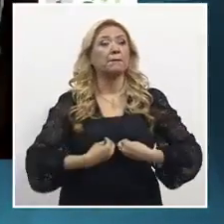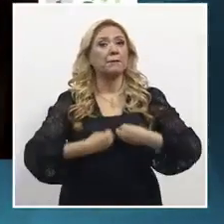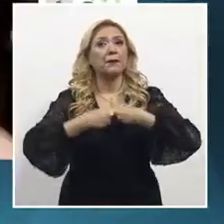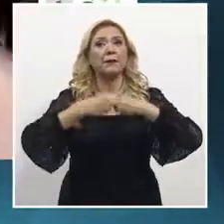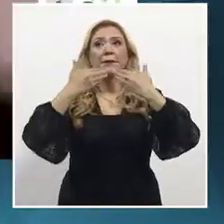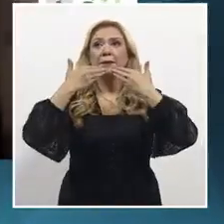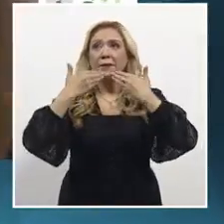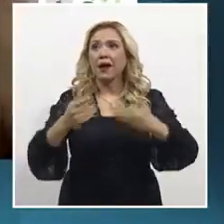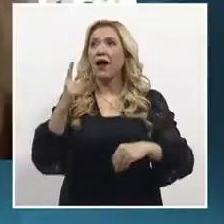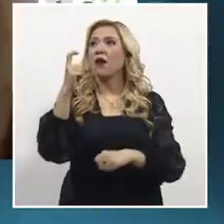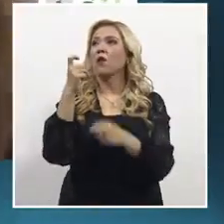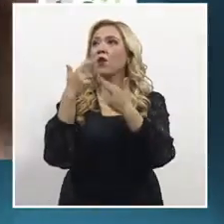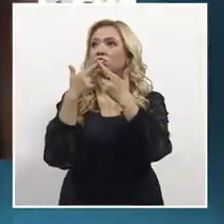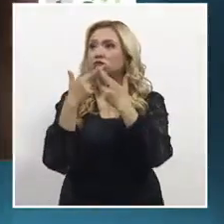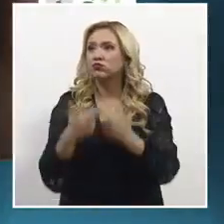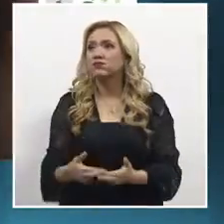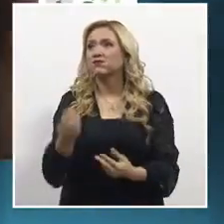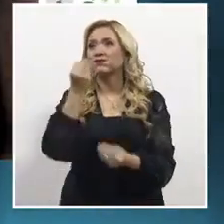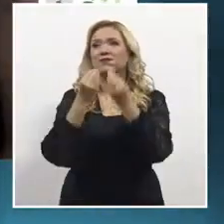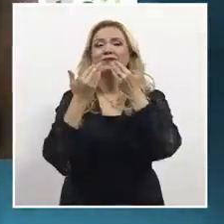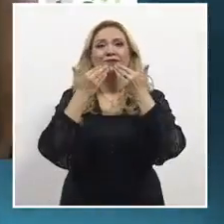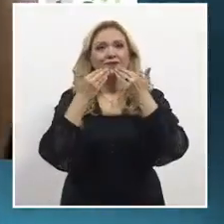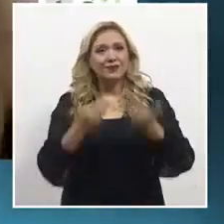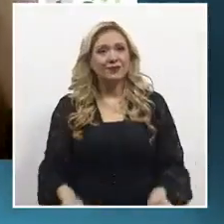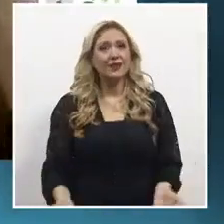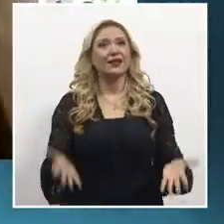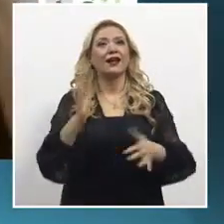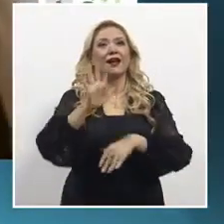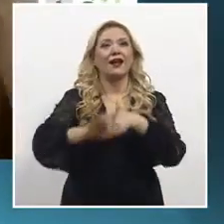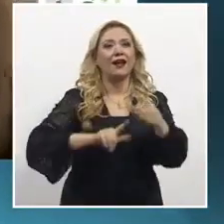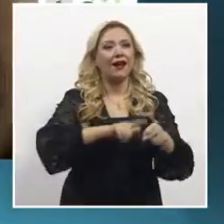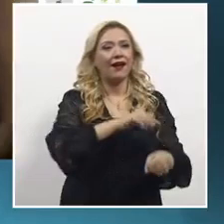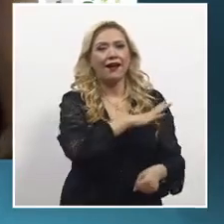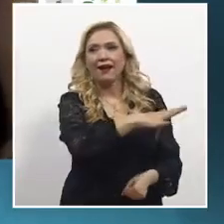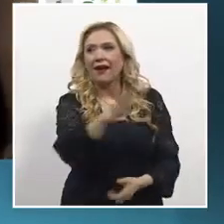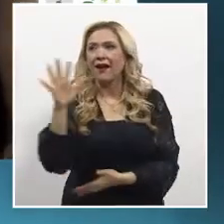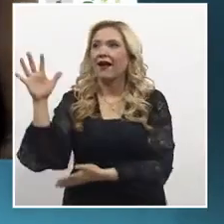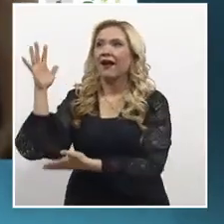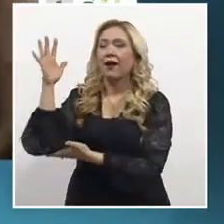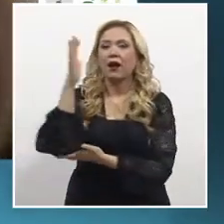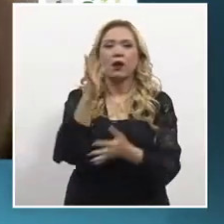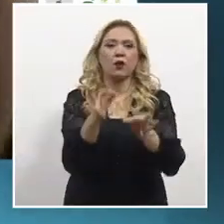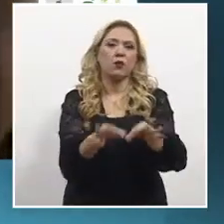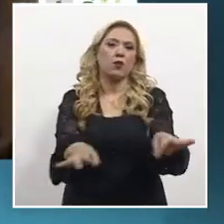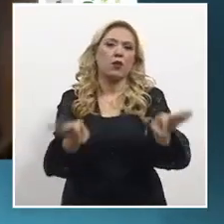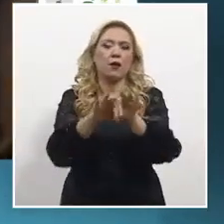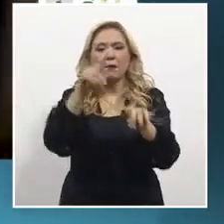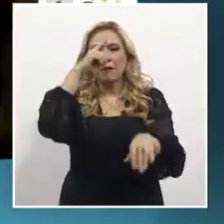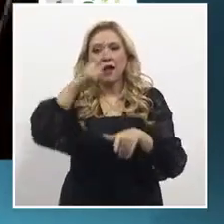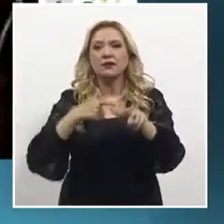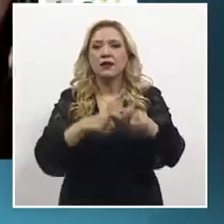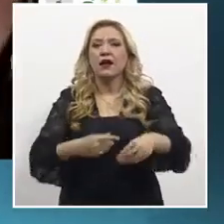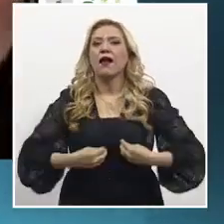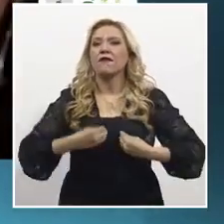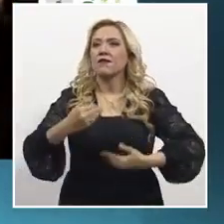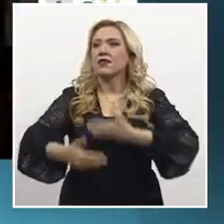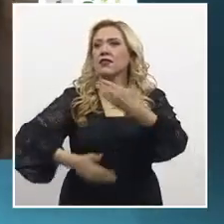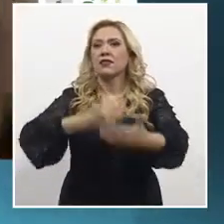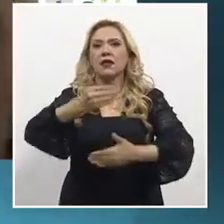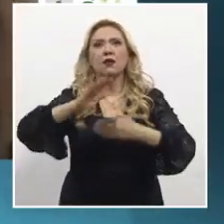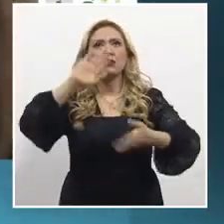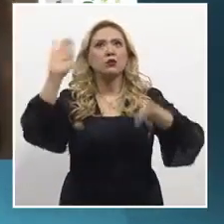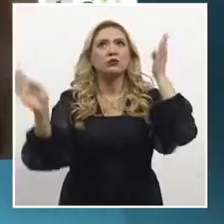es existencialmente importante, ¿verdad?, para la humanidad y para el propio